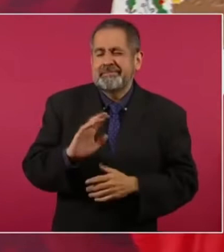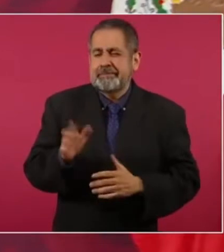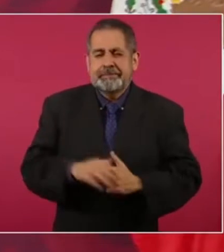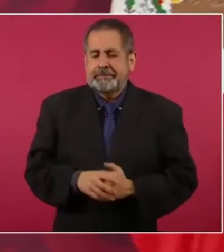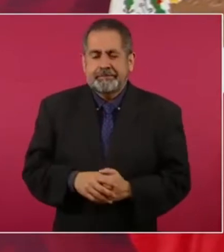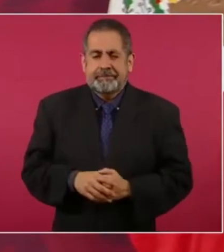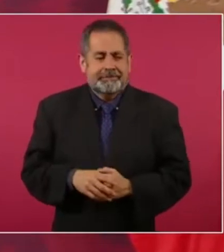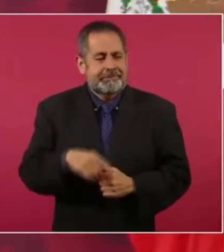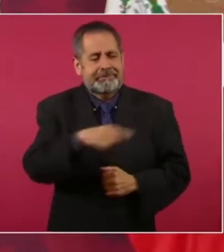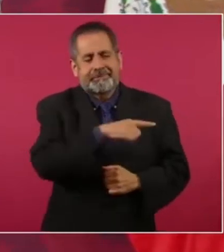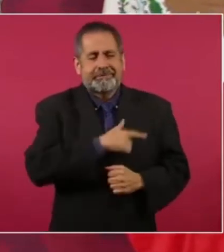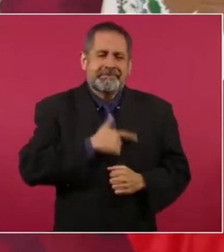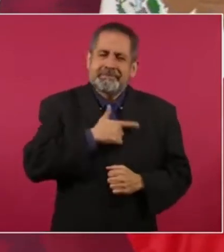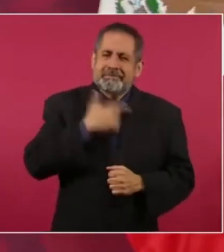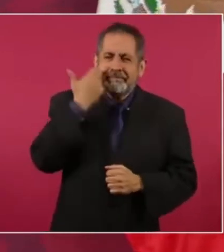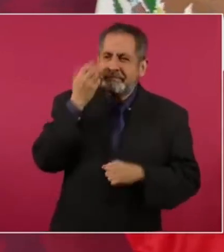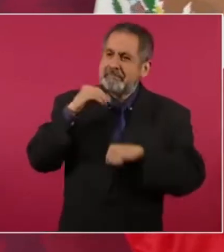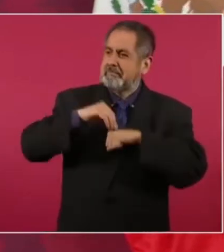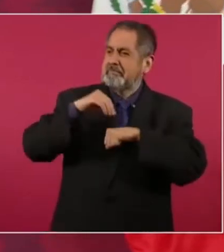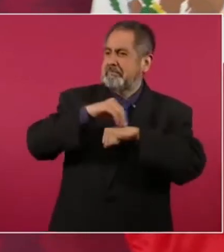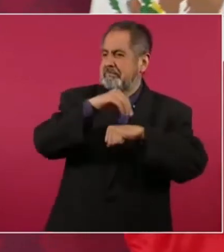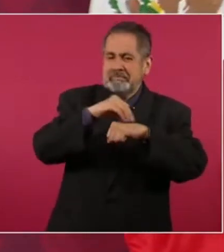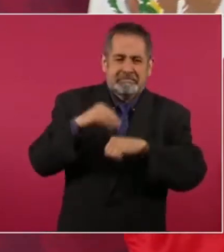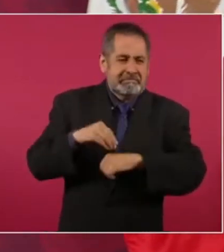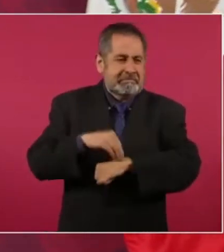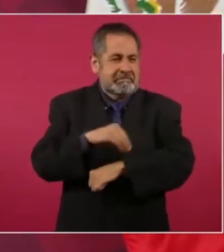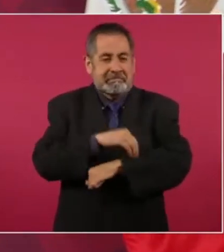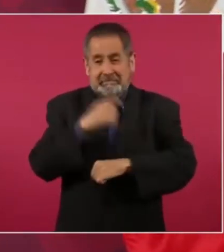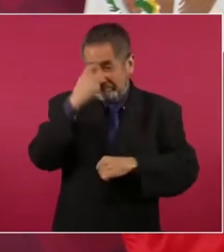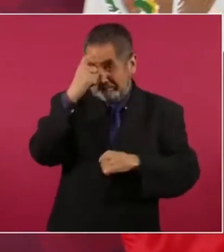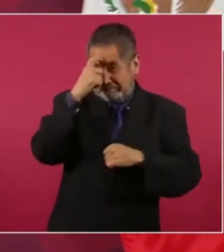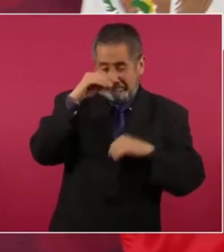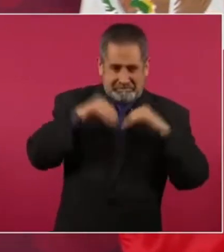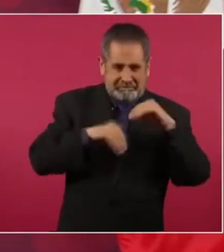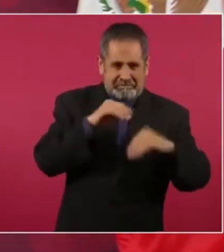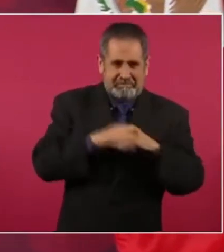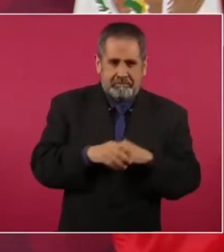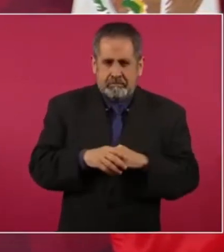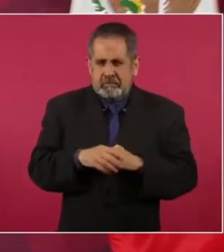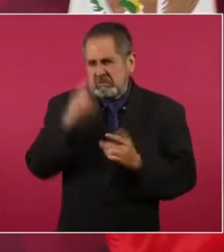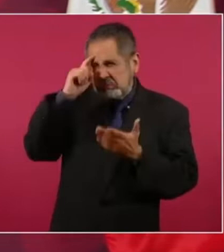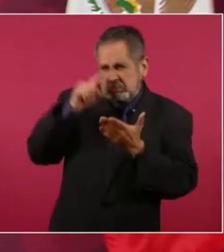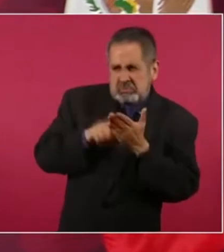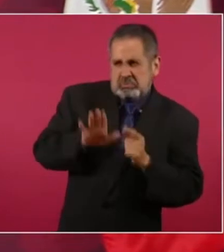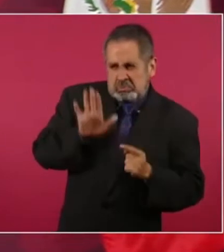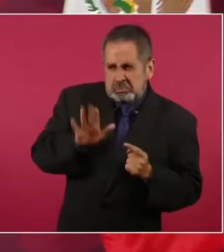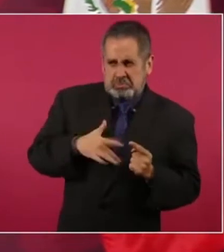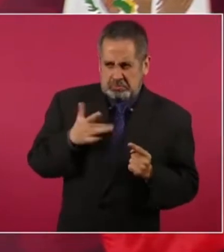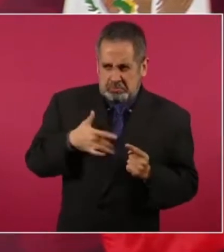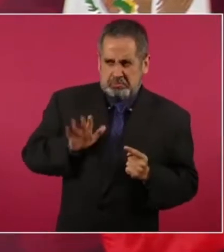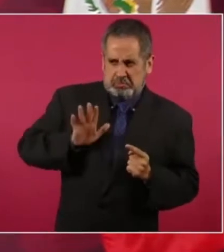Les gusta mucho la conjetura.